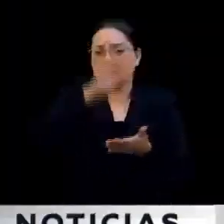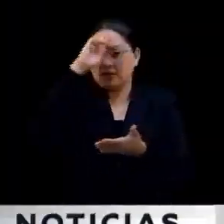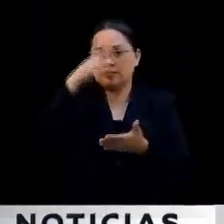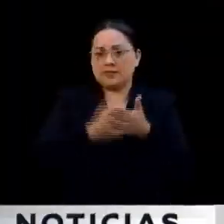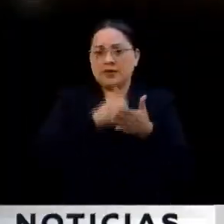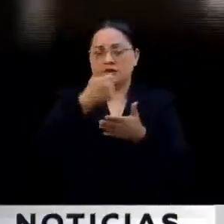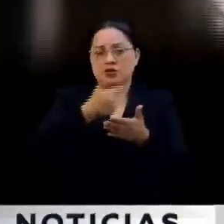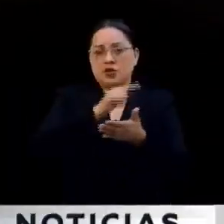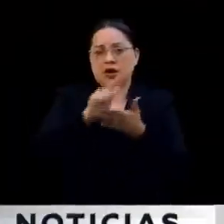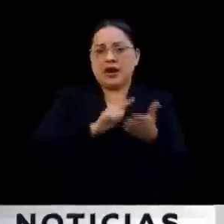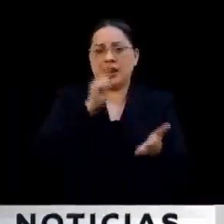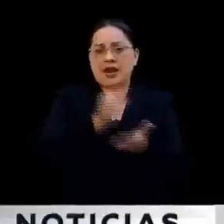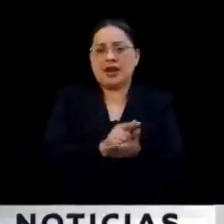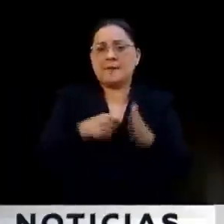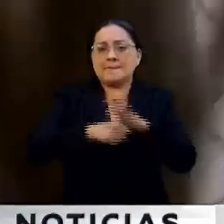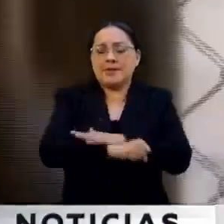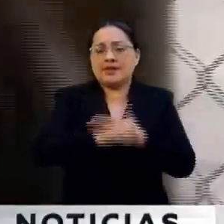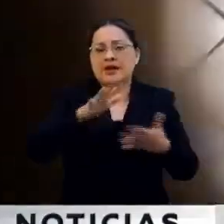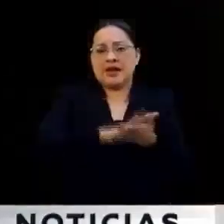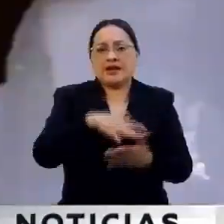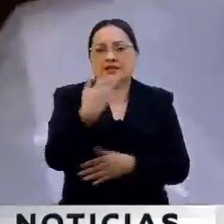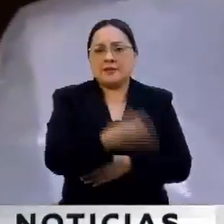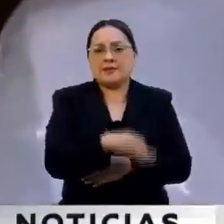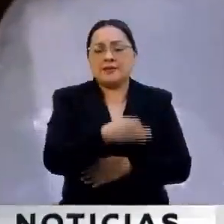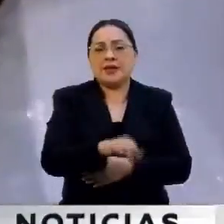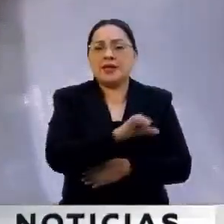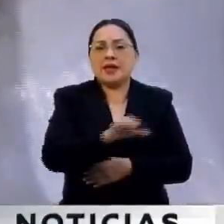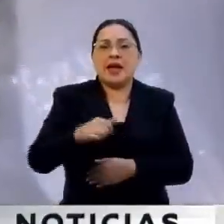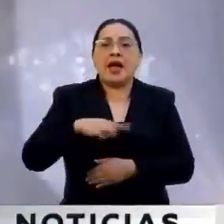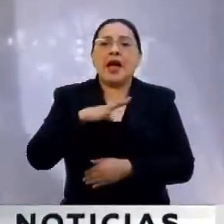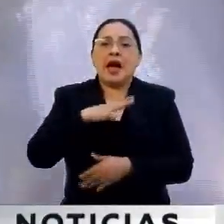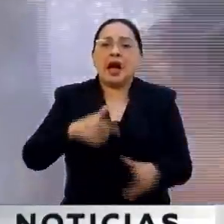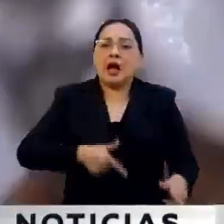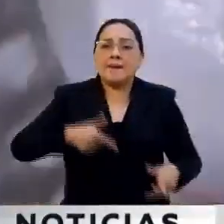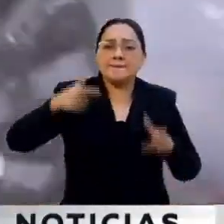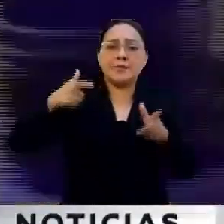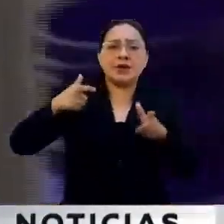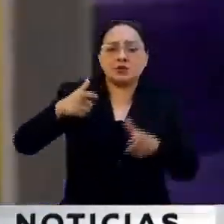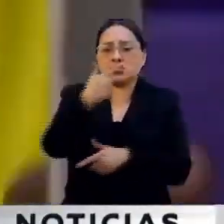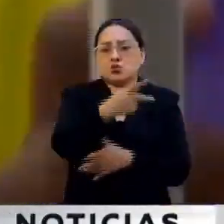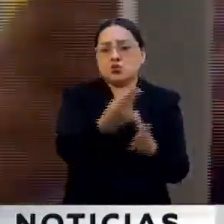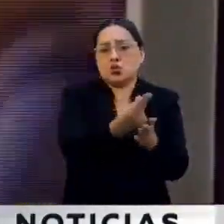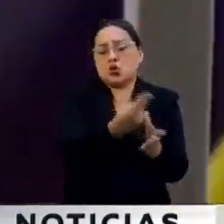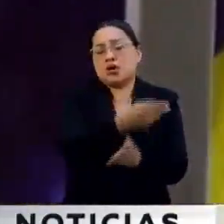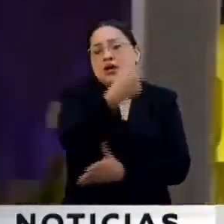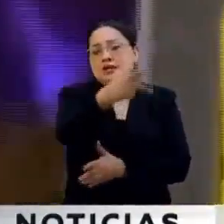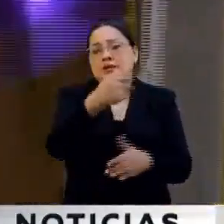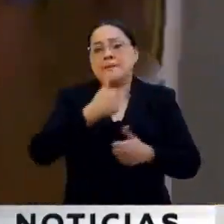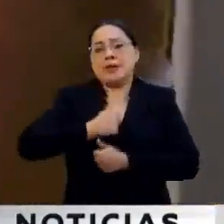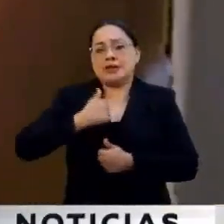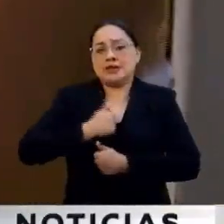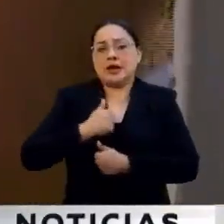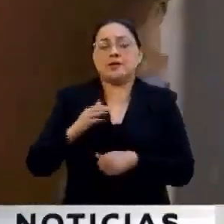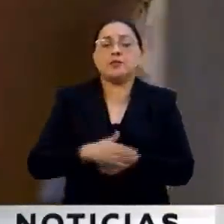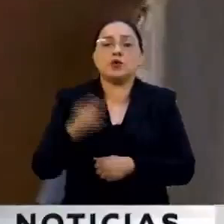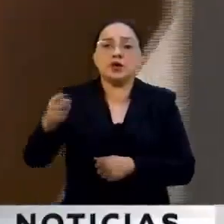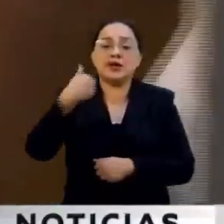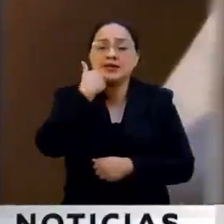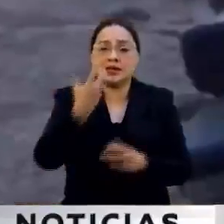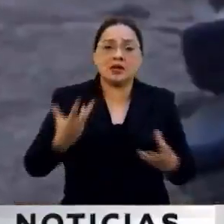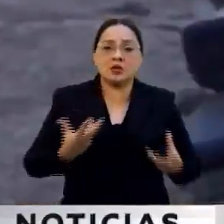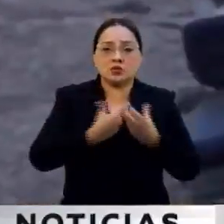como meritorios de prisión preventiva oficiosa al uso de armas de fuego exclusivas del Ejército. Sin embargo, con el propósito de alcanzar los